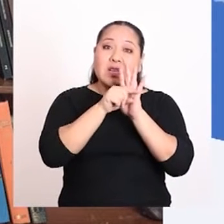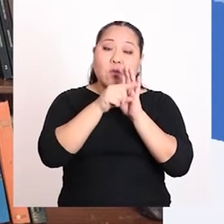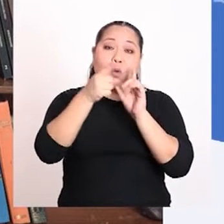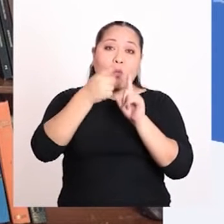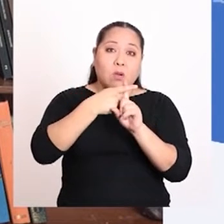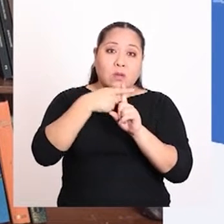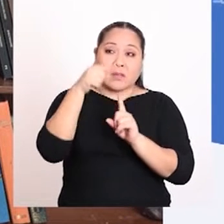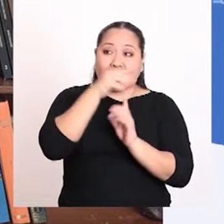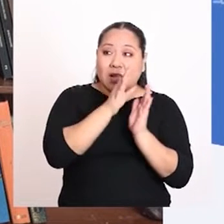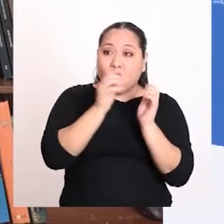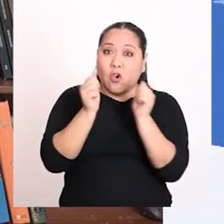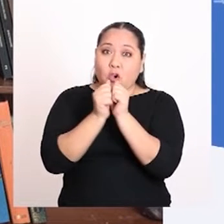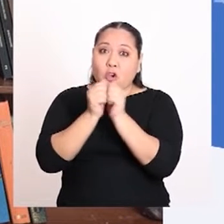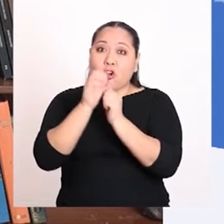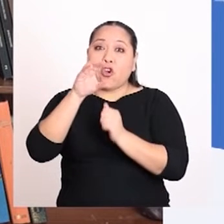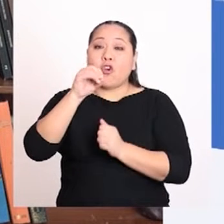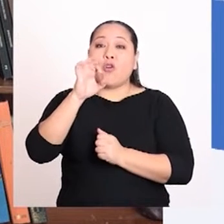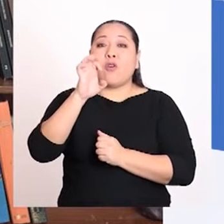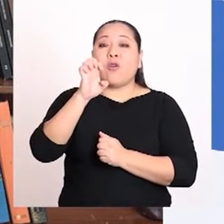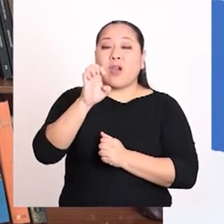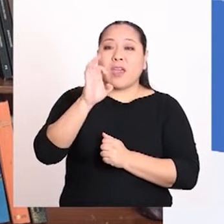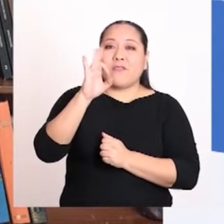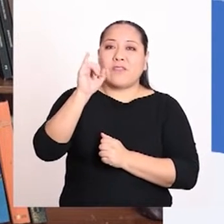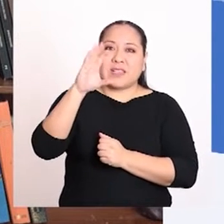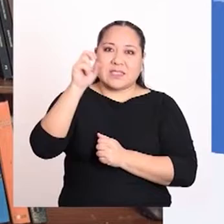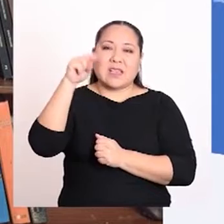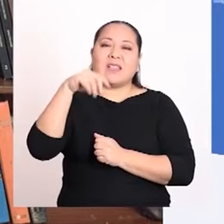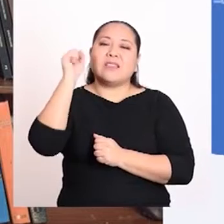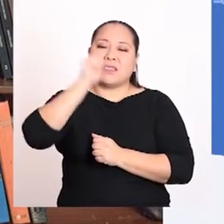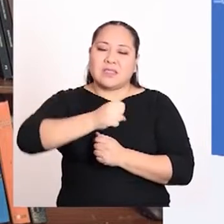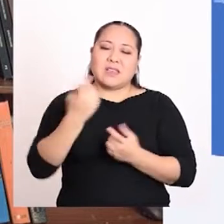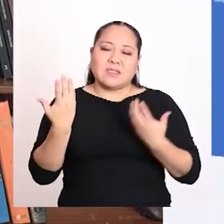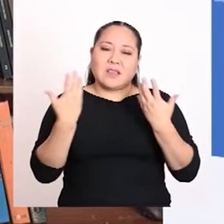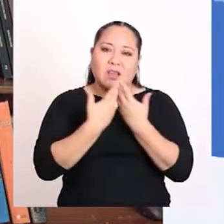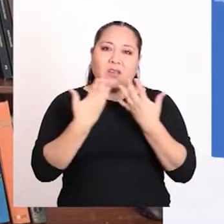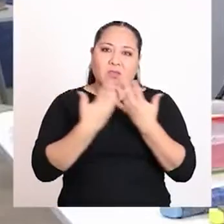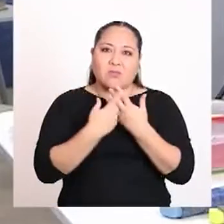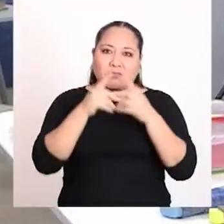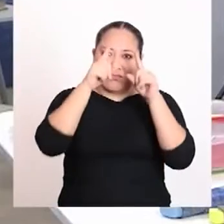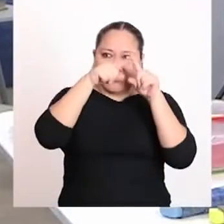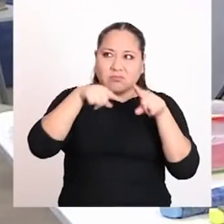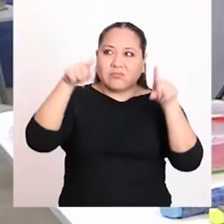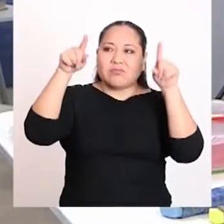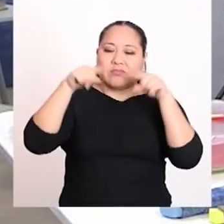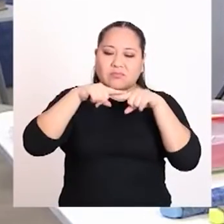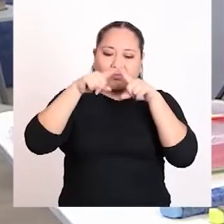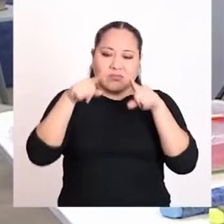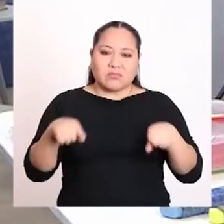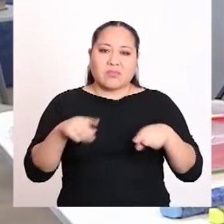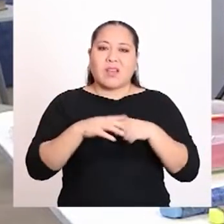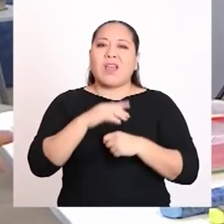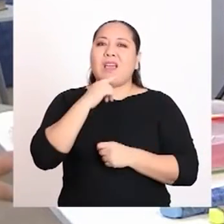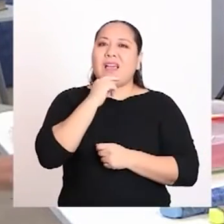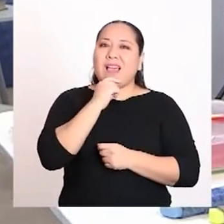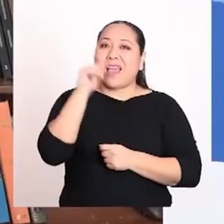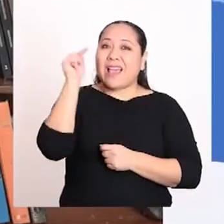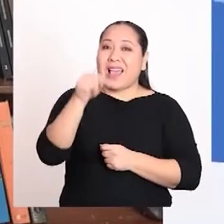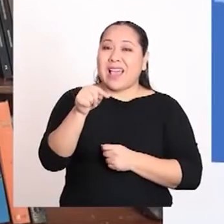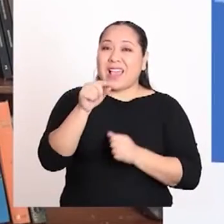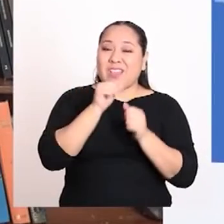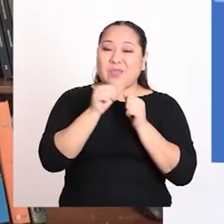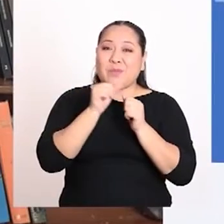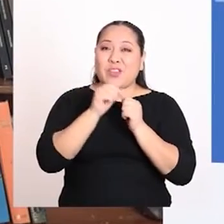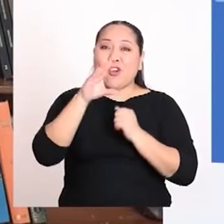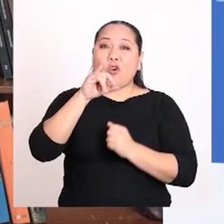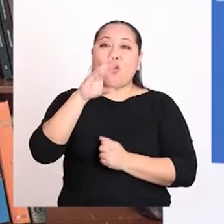al coeficiente del término cuadrático sí tiene que ver con la abertura de la parábola. El término cuadrático.